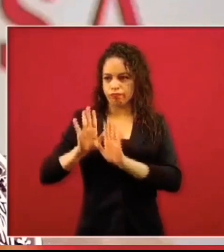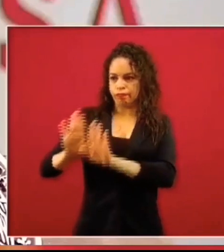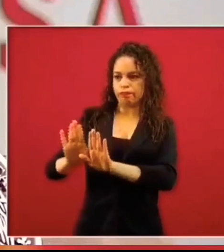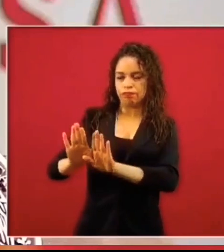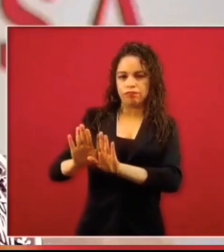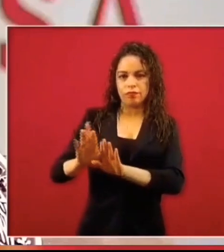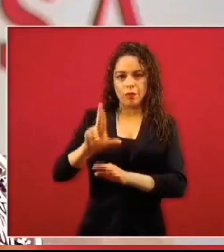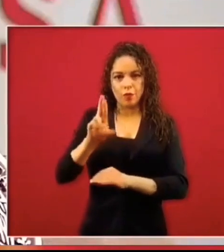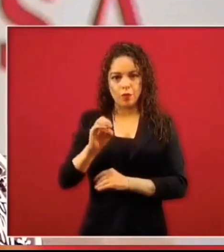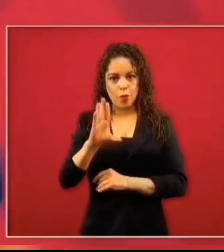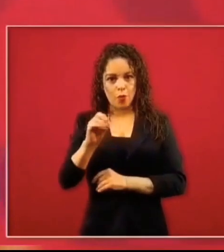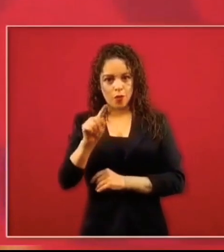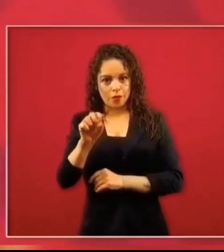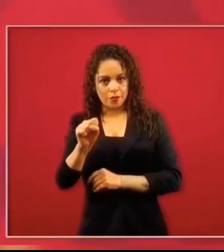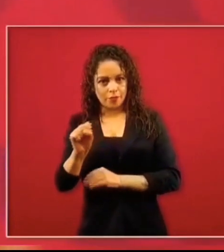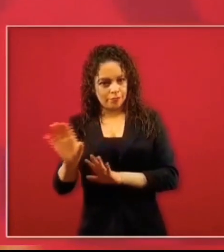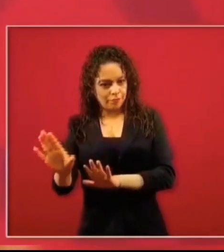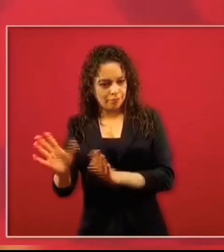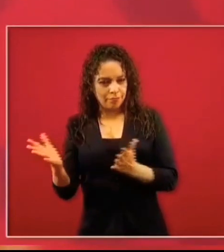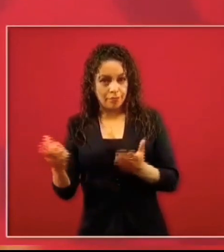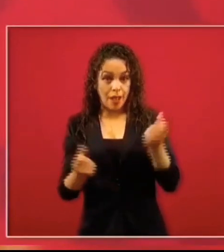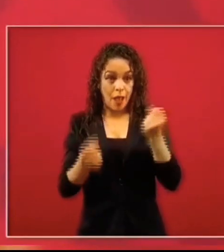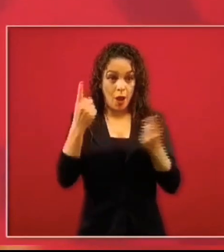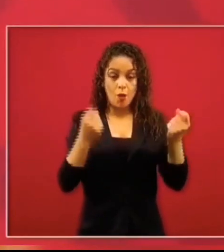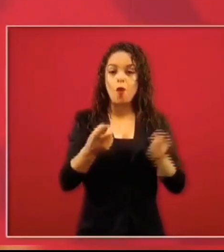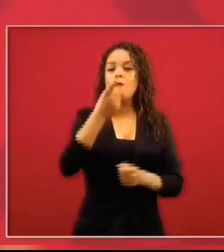Me decían algunos,